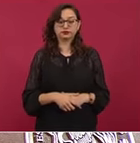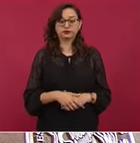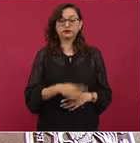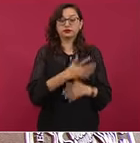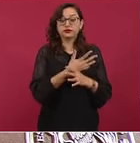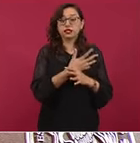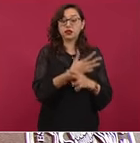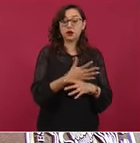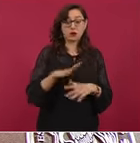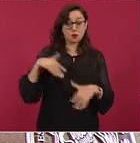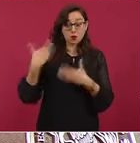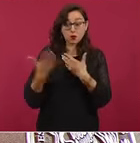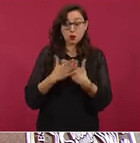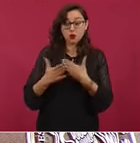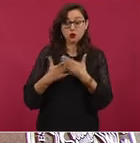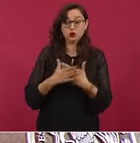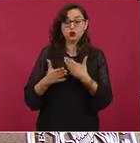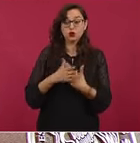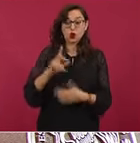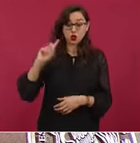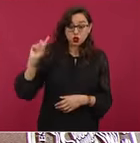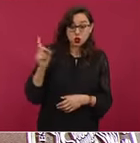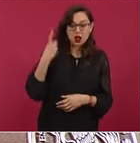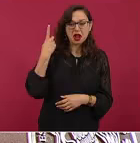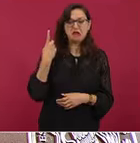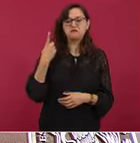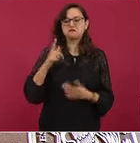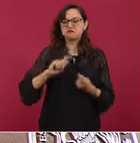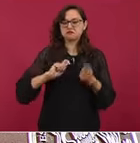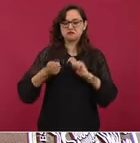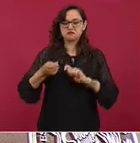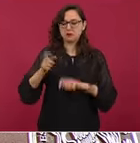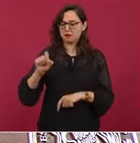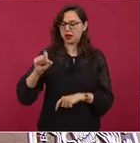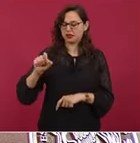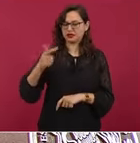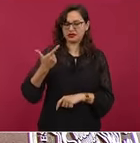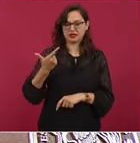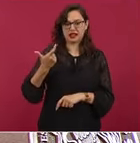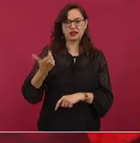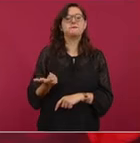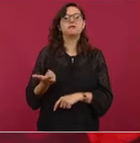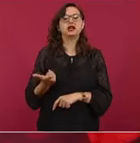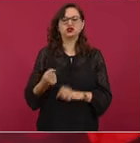27 pesos el dólar, dice Zuckerman.